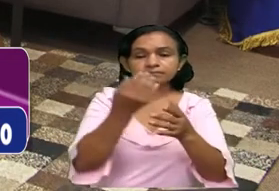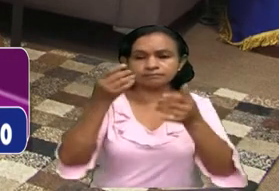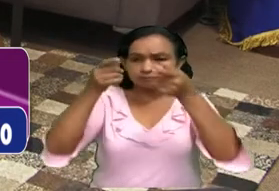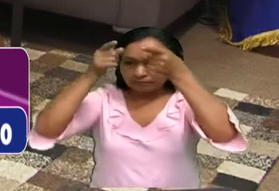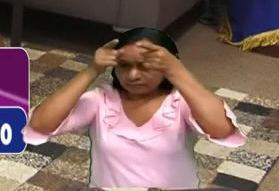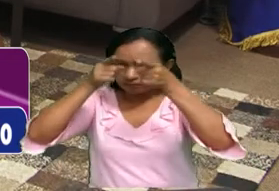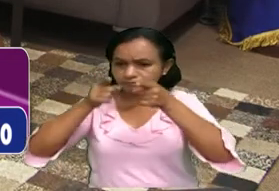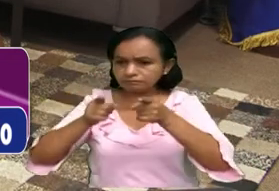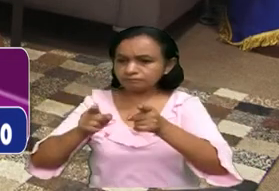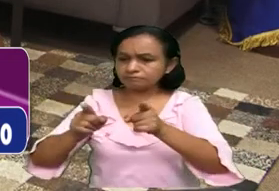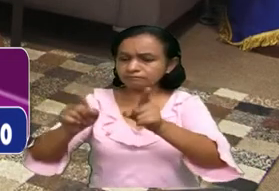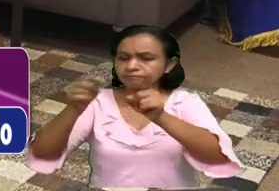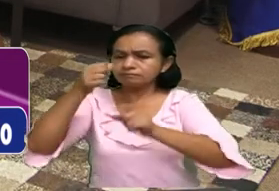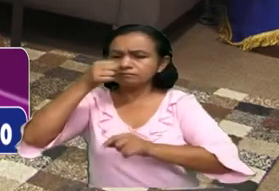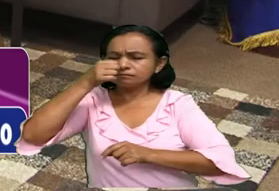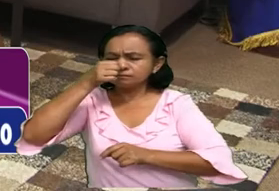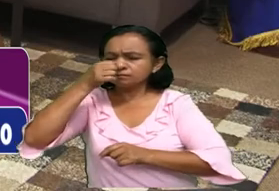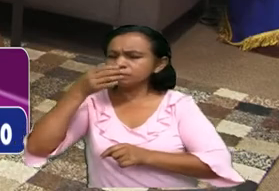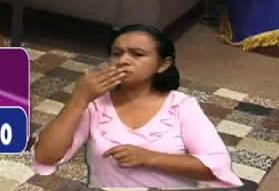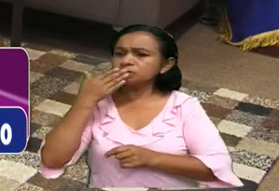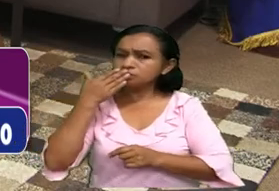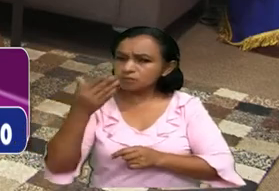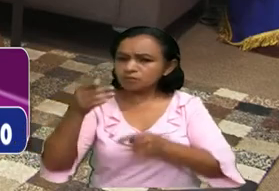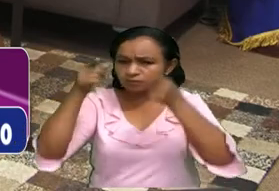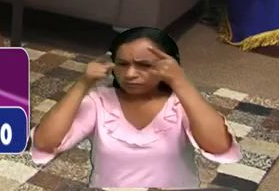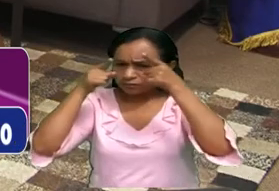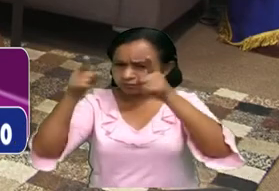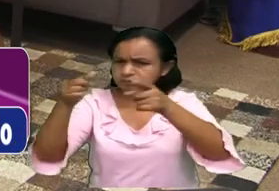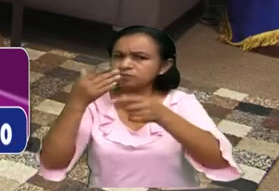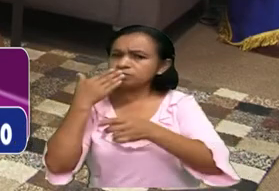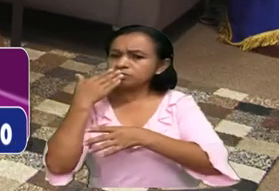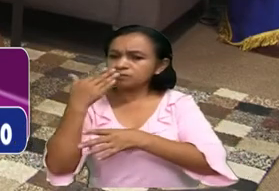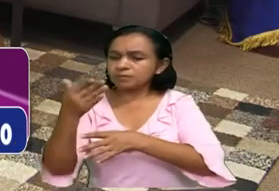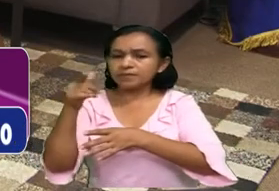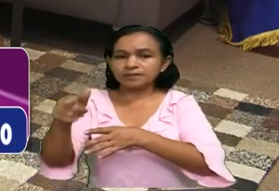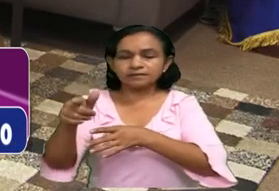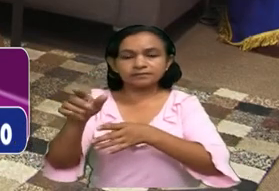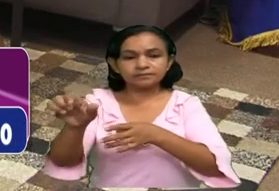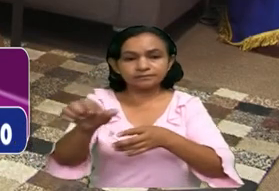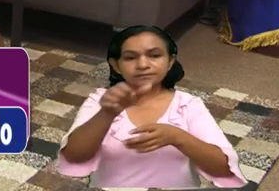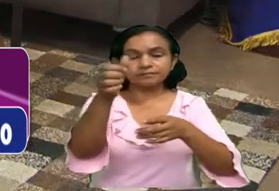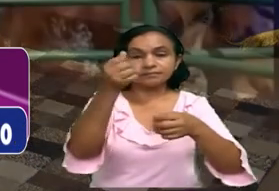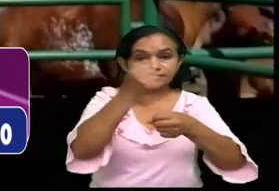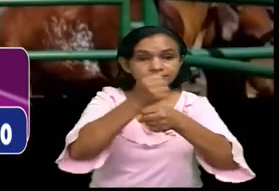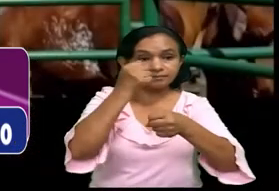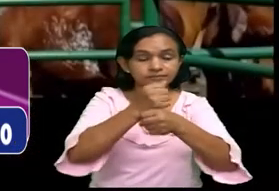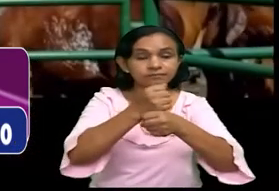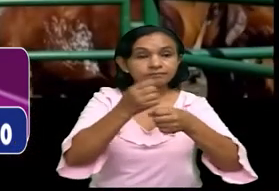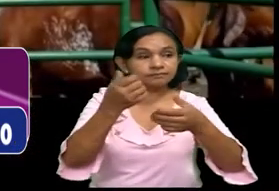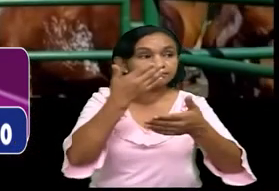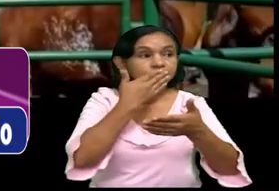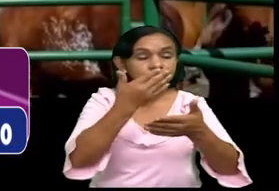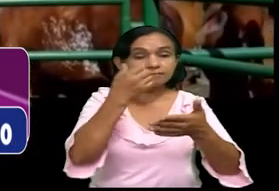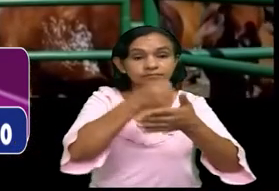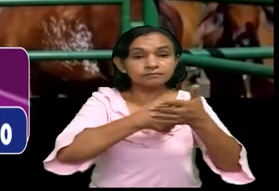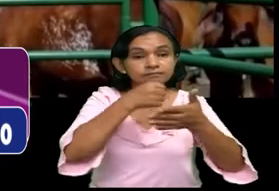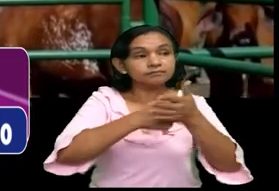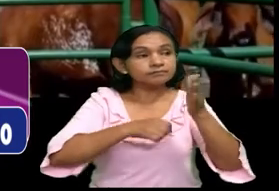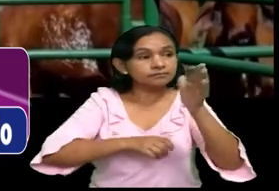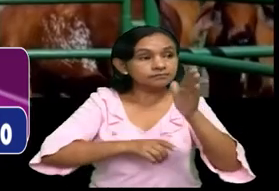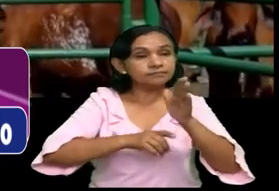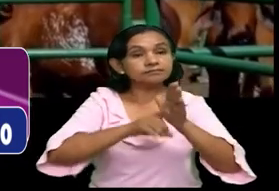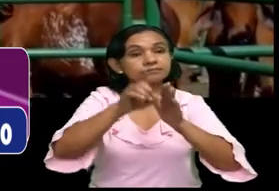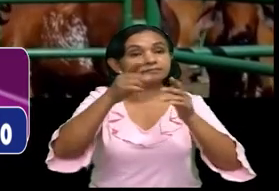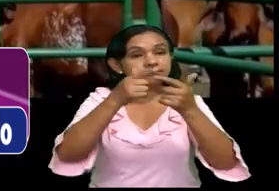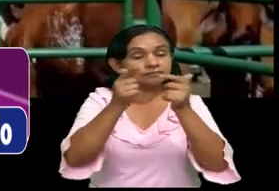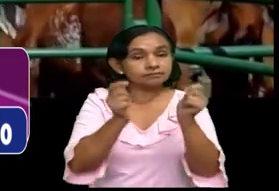sementales de muy buena calidad, y por otro lado también tenemos un trabajo muy fuerte que se viene desarrollando en el sector